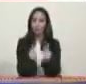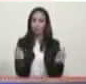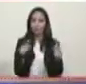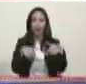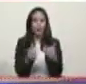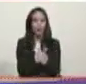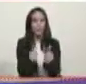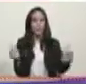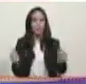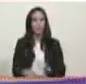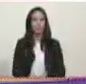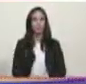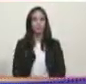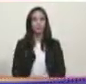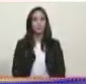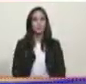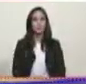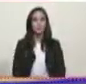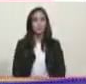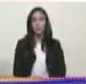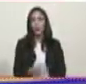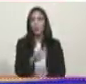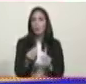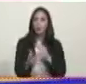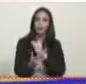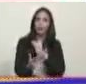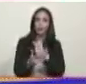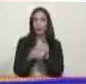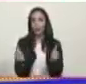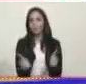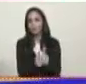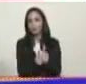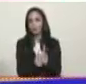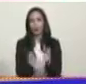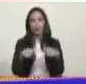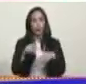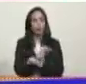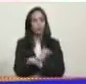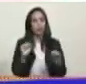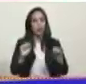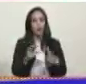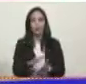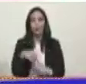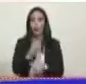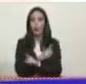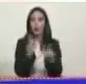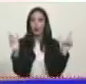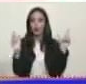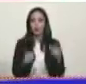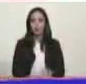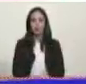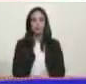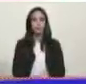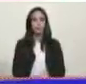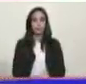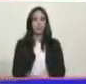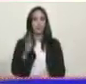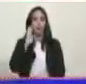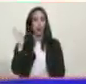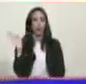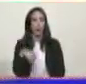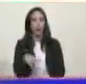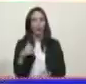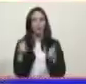neocolonial. Y la dependencia tecnológica es uno de esos eslabones. Debemos romperlo para ser libre. Naguará, pues